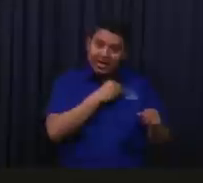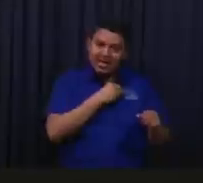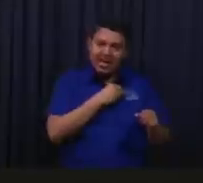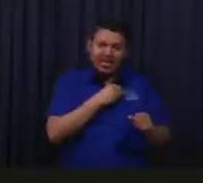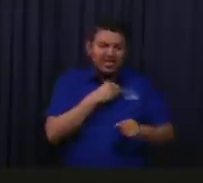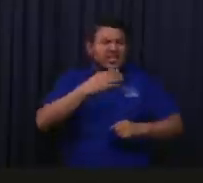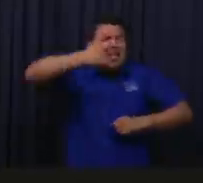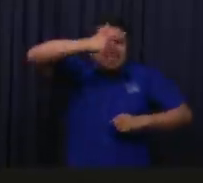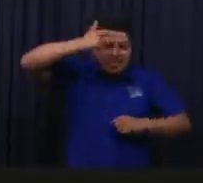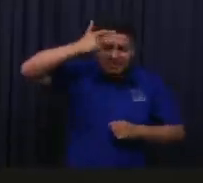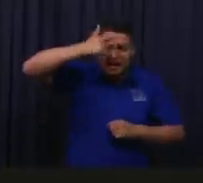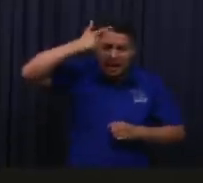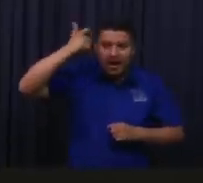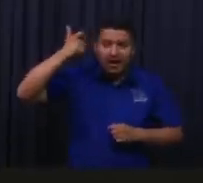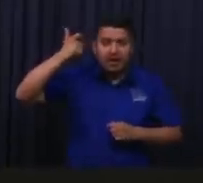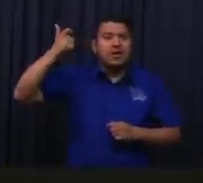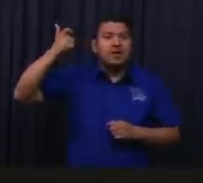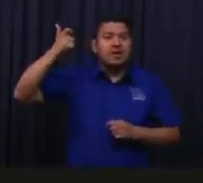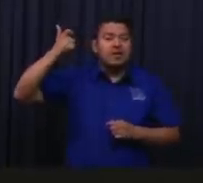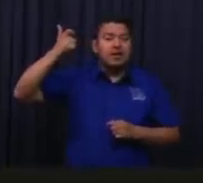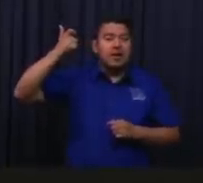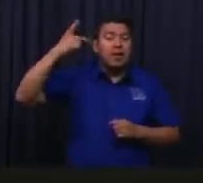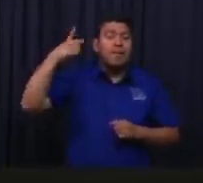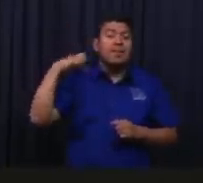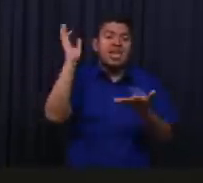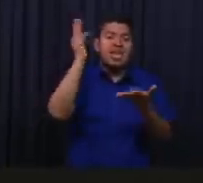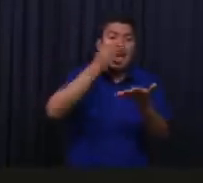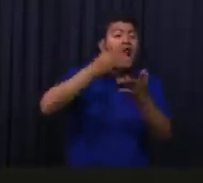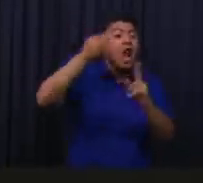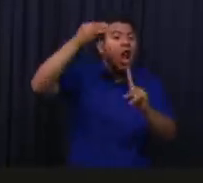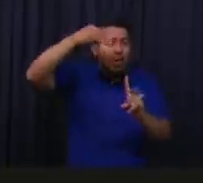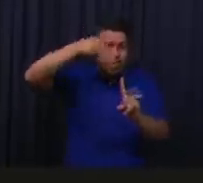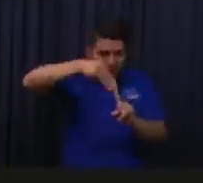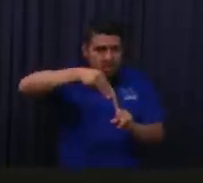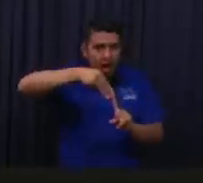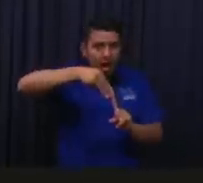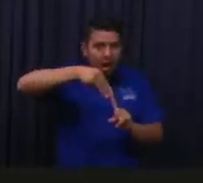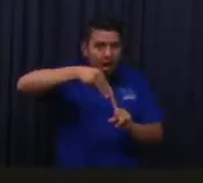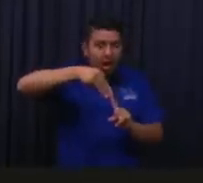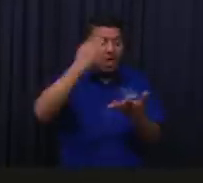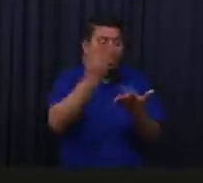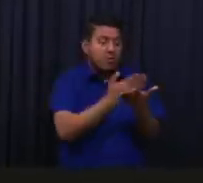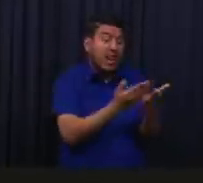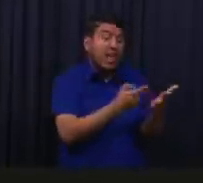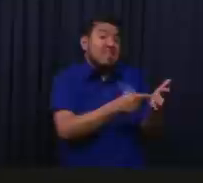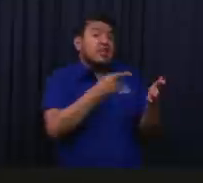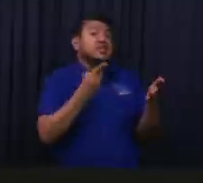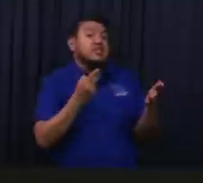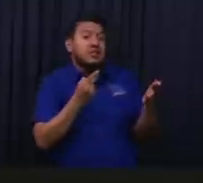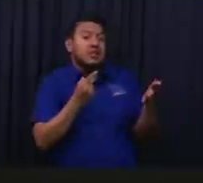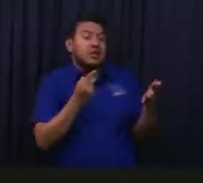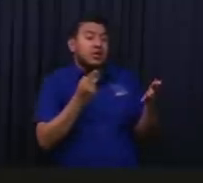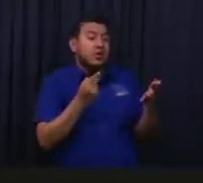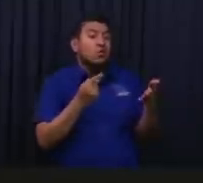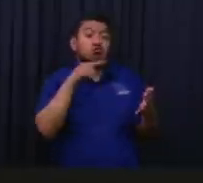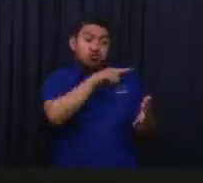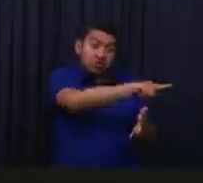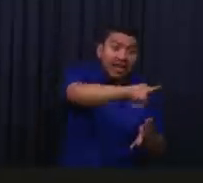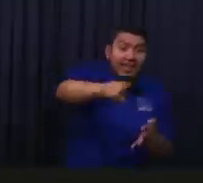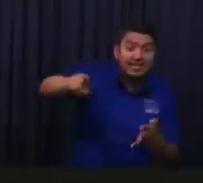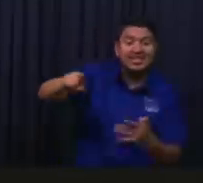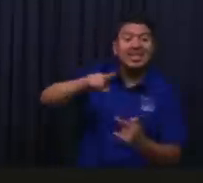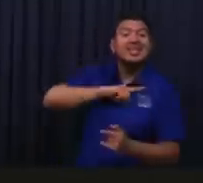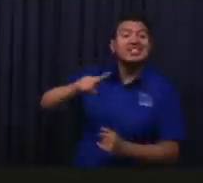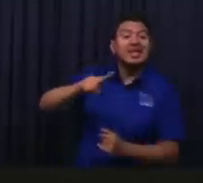aquello para lo cual él había sido alcanzado. La Biblia dice como un mandamiento: sed perfectos como vuestro Padre en el cielo